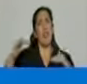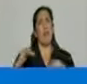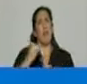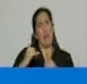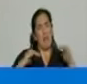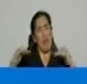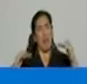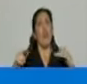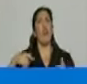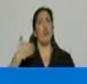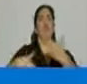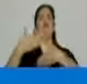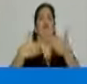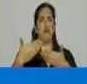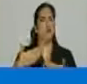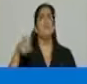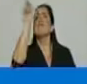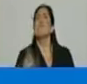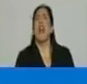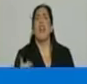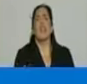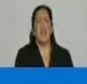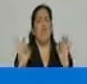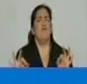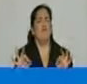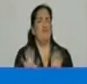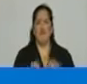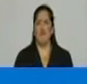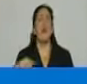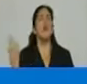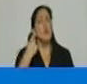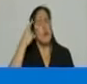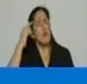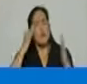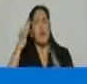y desarrollarse, y en cualquier lugar del país, porque soñamos con un país federal.